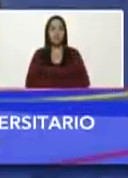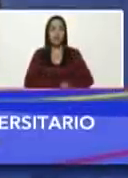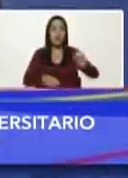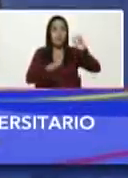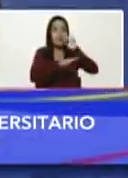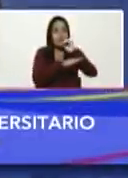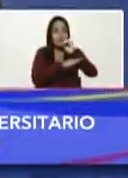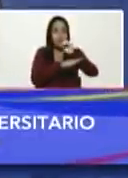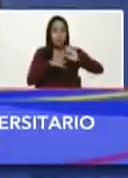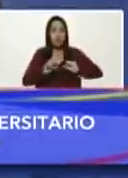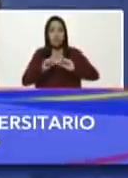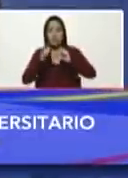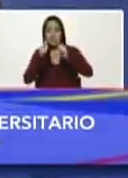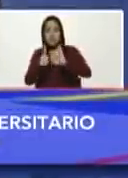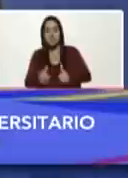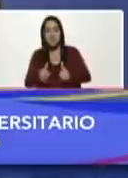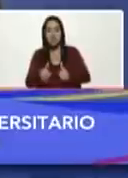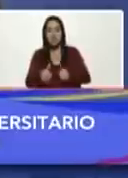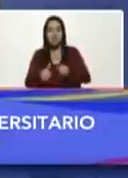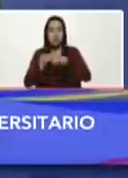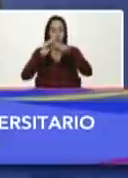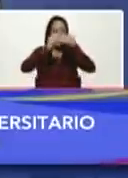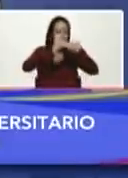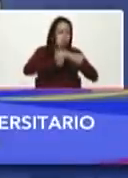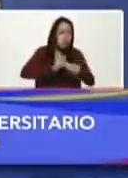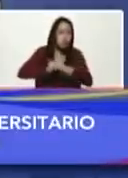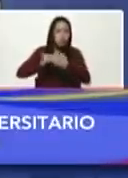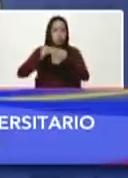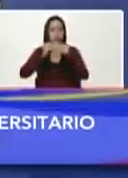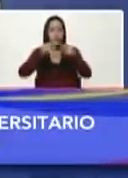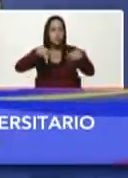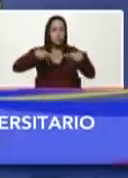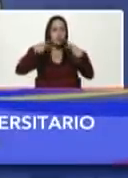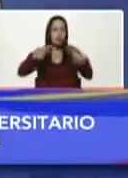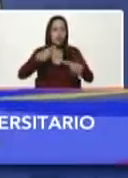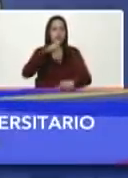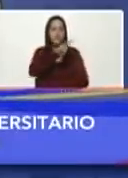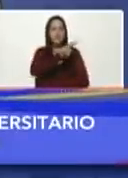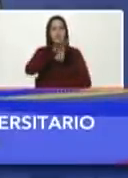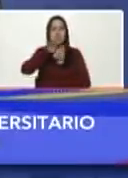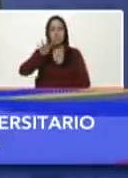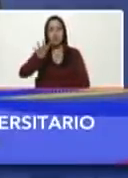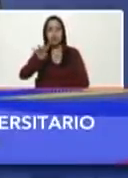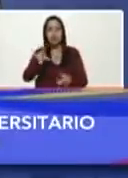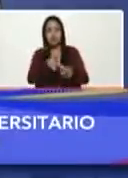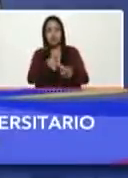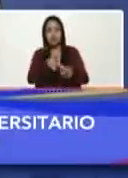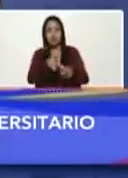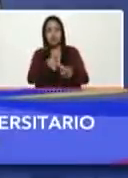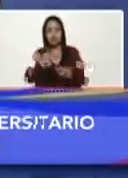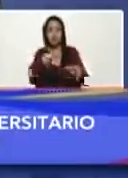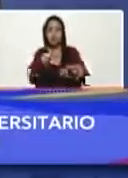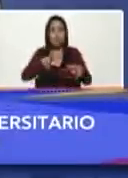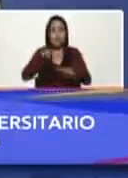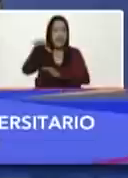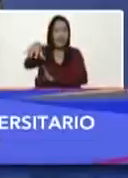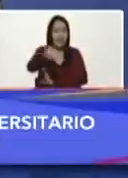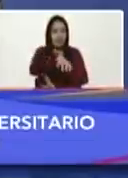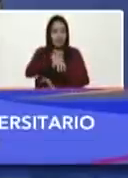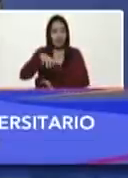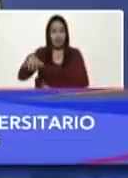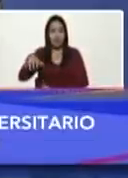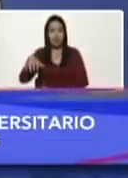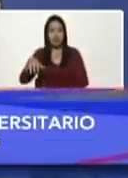iniciar el acondicionamiento de los 24 núcleos y